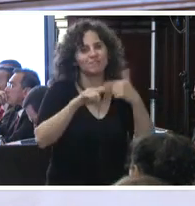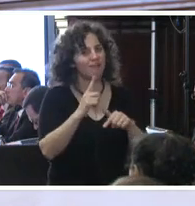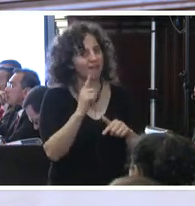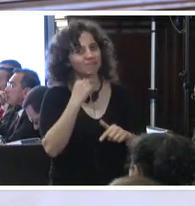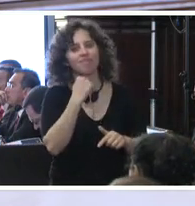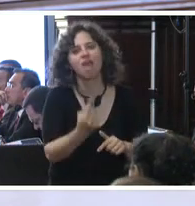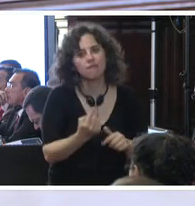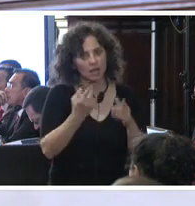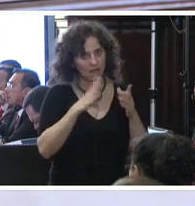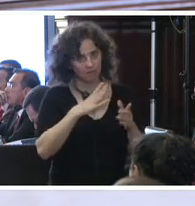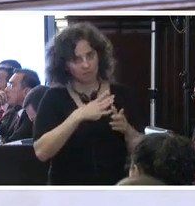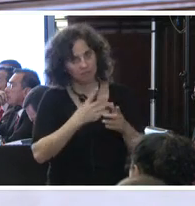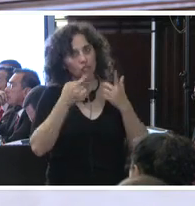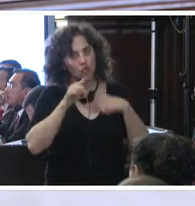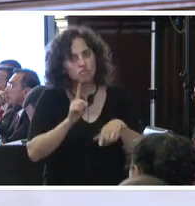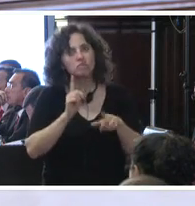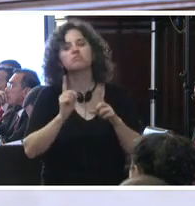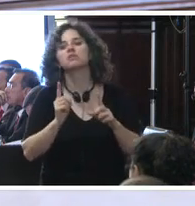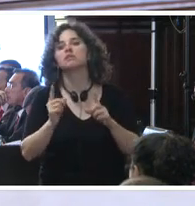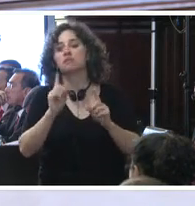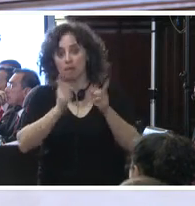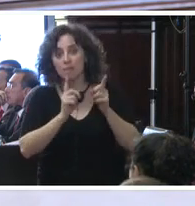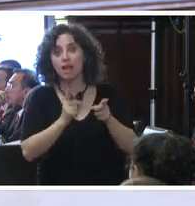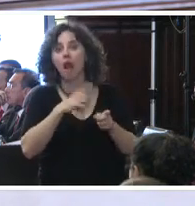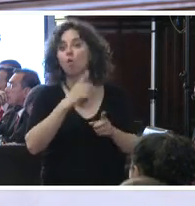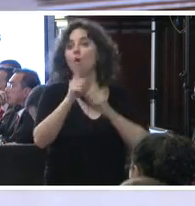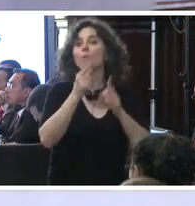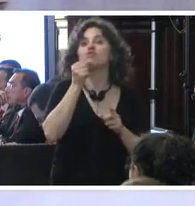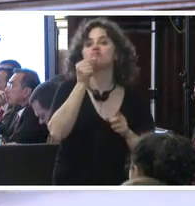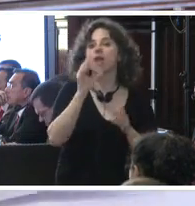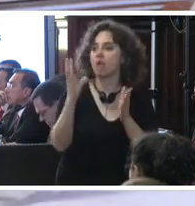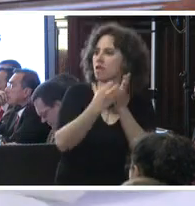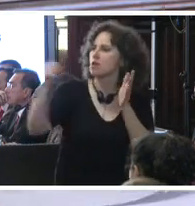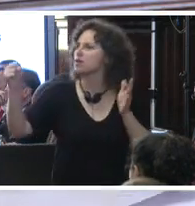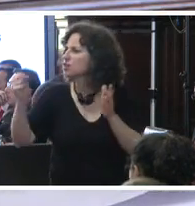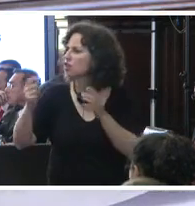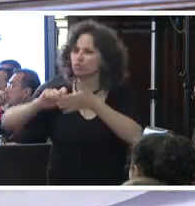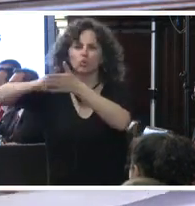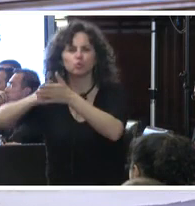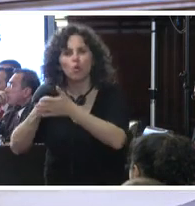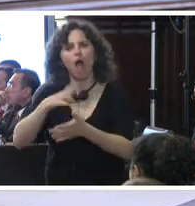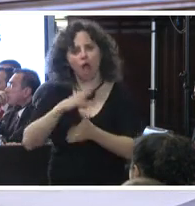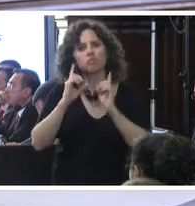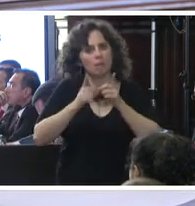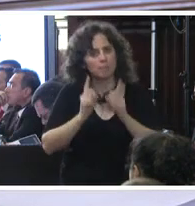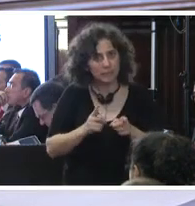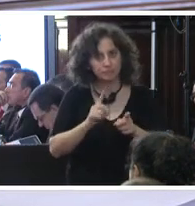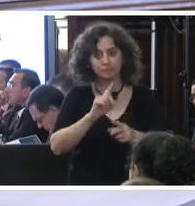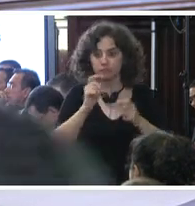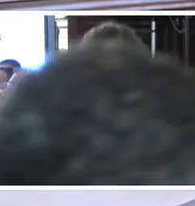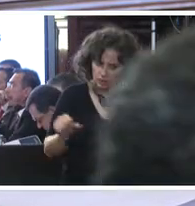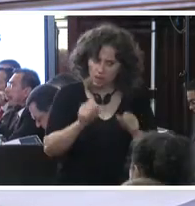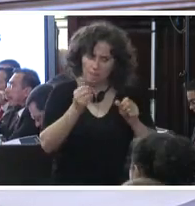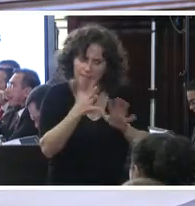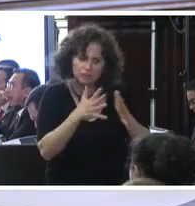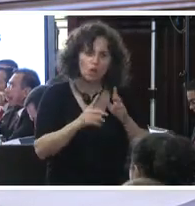vulnerables. Igualmente, se ha dado el caso de policías detenidos arbitrariamente y torturados. Se han dado acciones